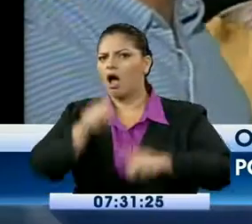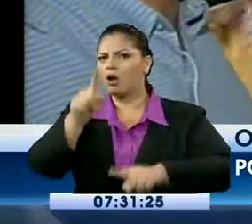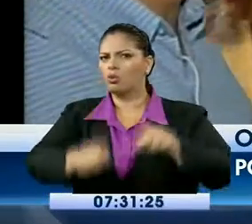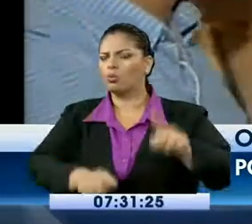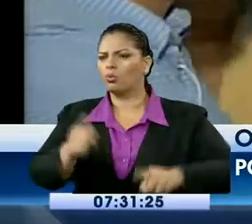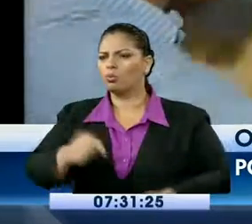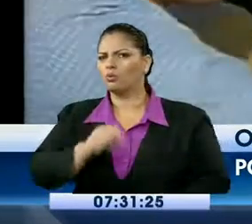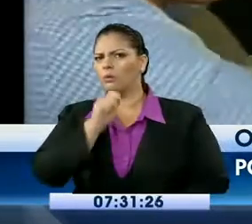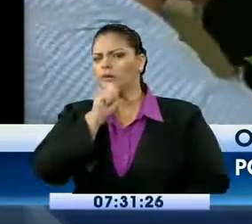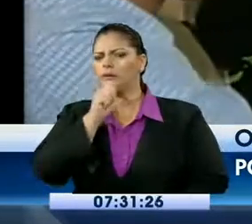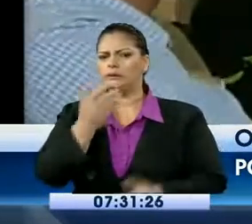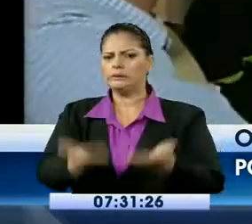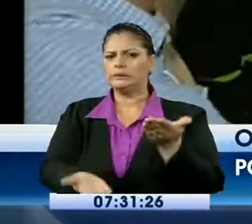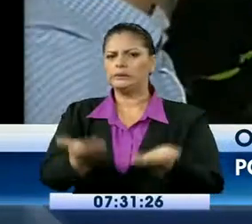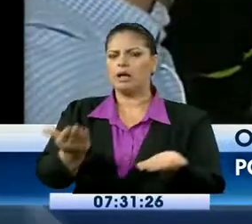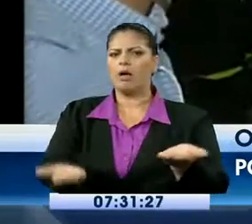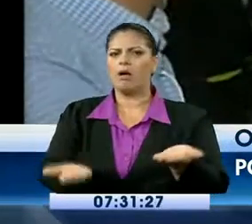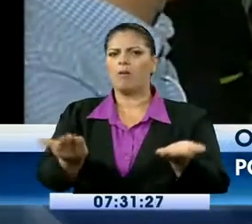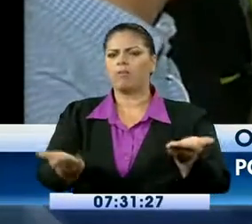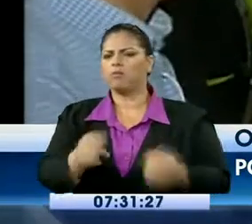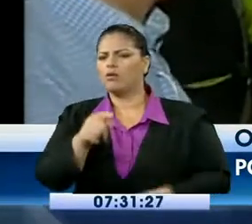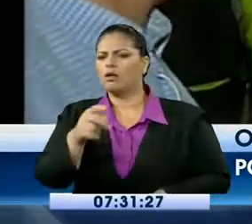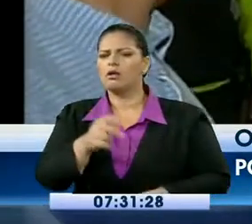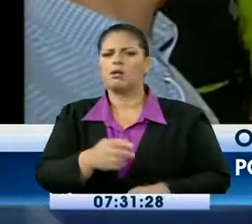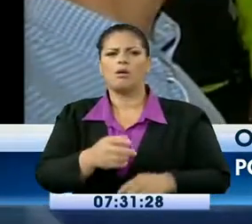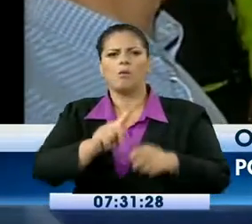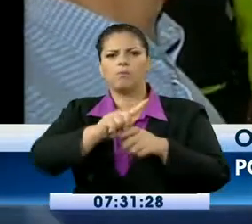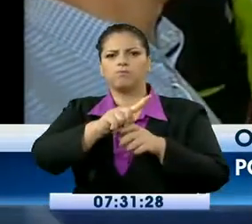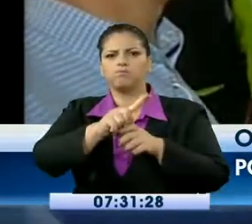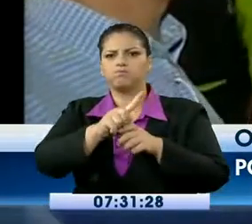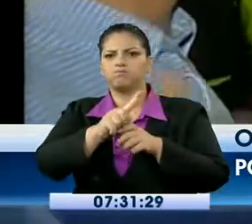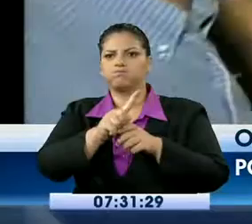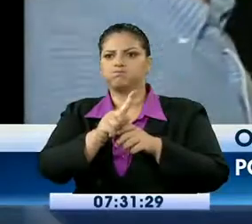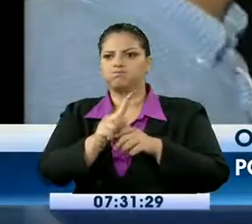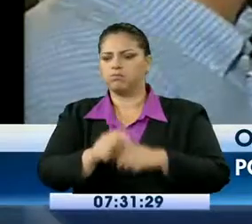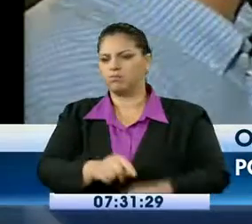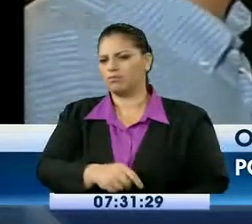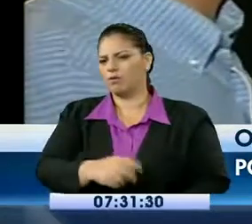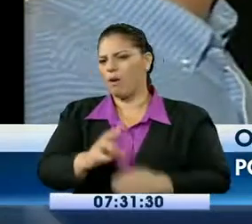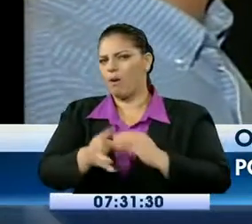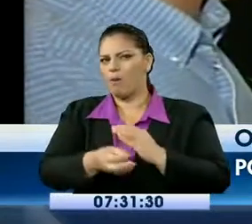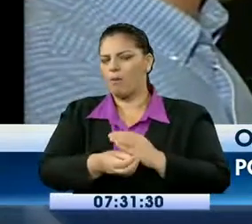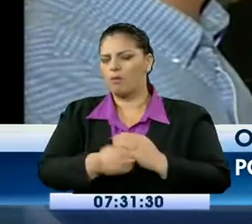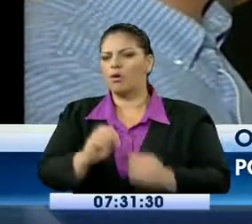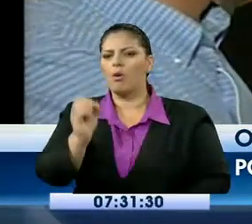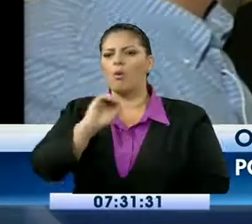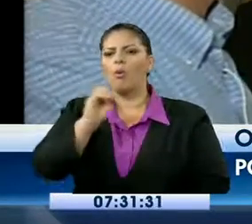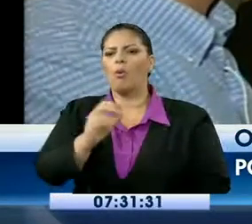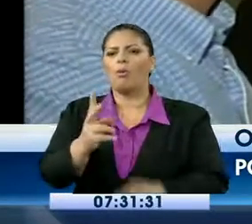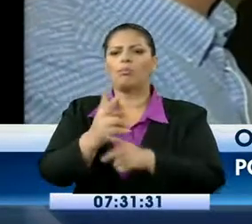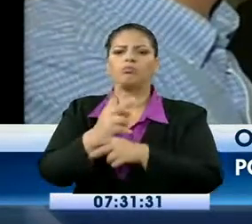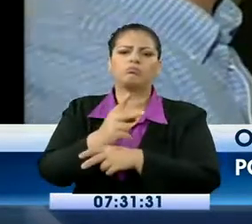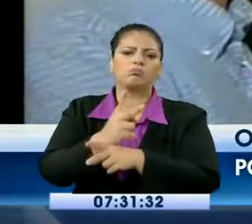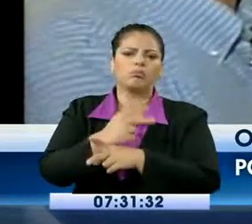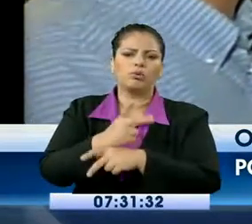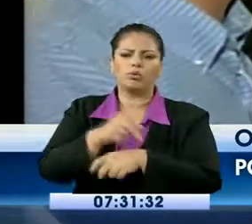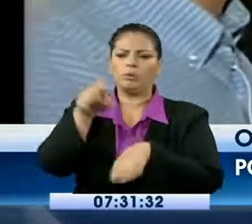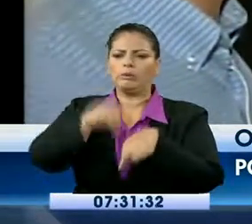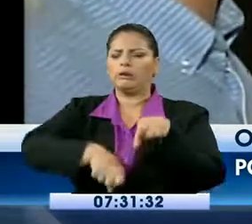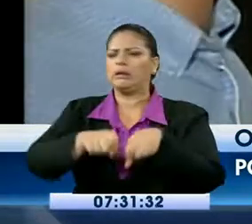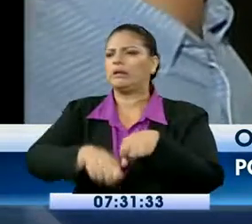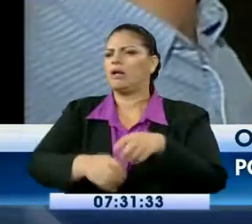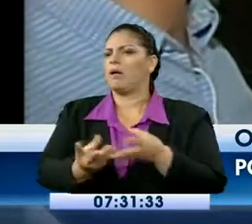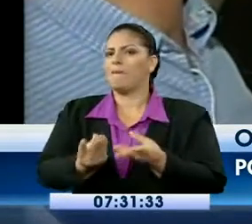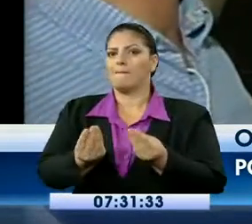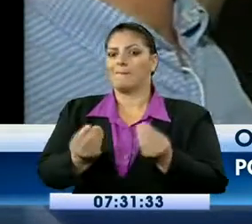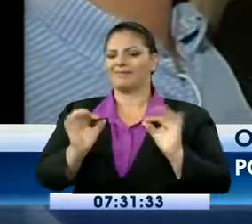la balanza o algún producto no está en buena calidad. ¿Cuál es el paso a seguir de aquella persona para poner su denuncia y que se haga